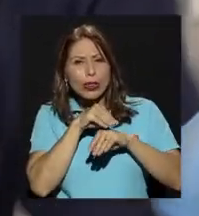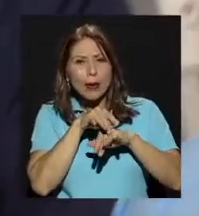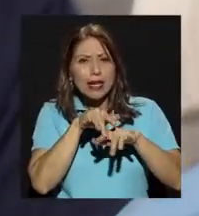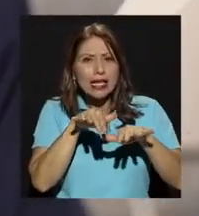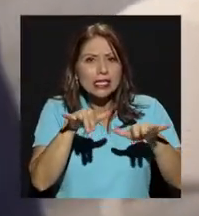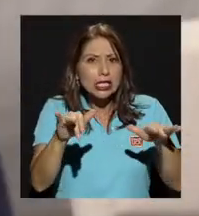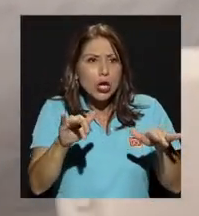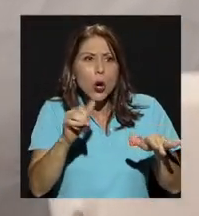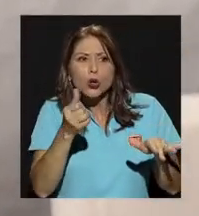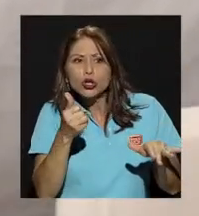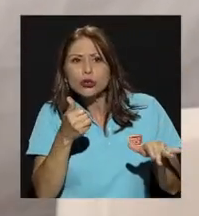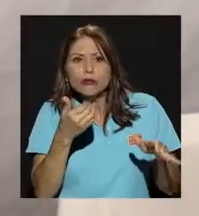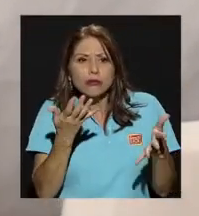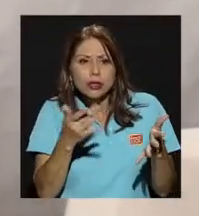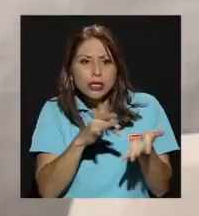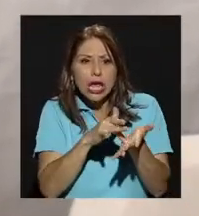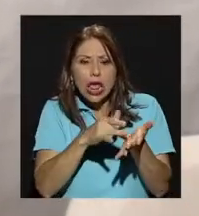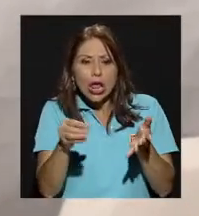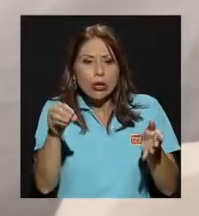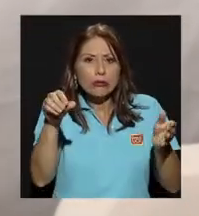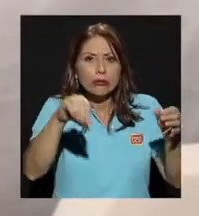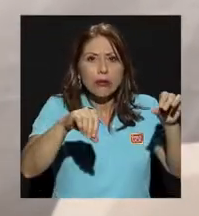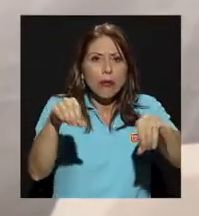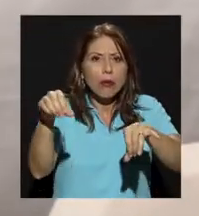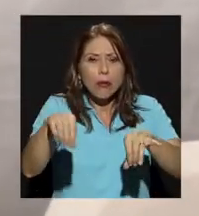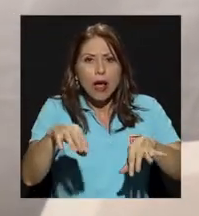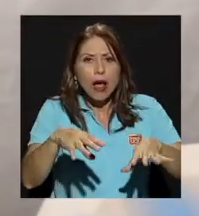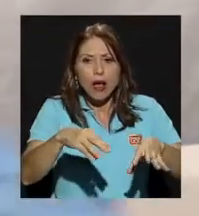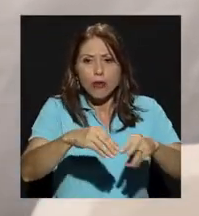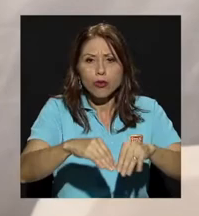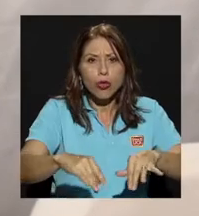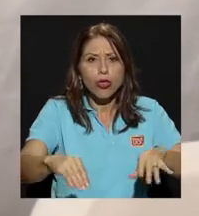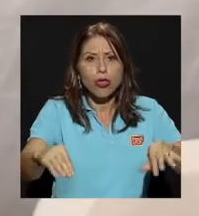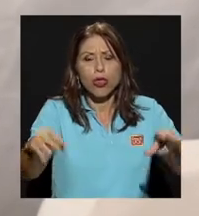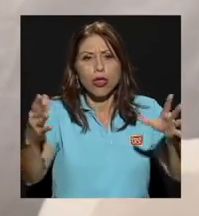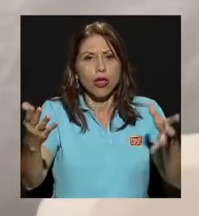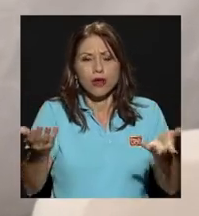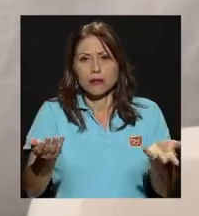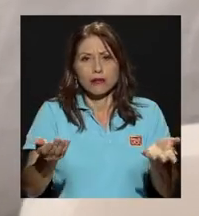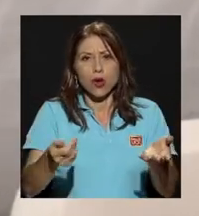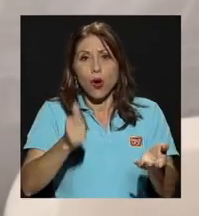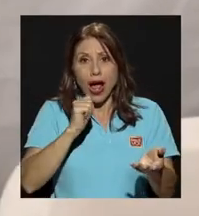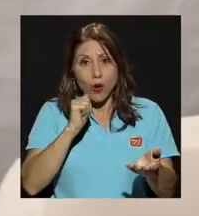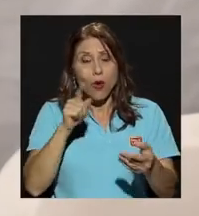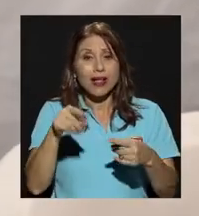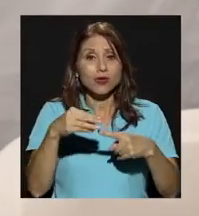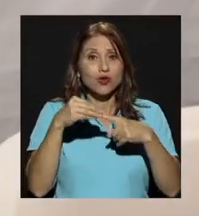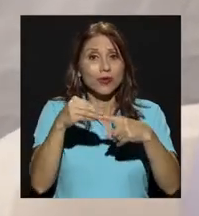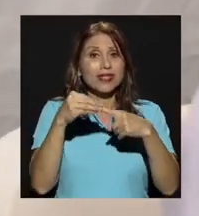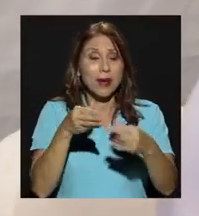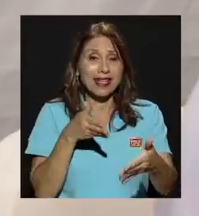van a generar estos residuos, una vez que se dispongan, ya sea en una fuente de agua, que es, digamos, uno de los principales daños